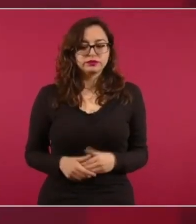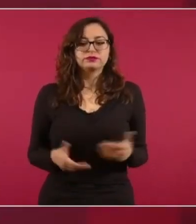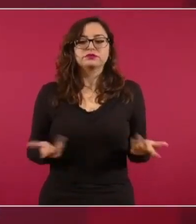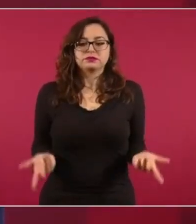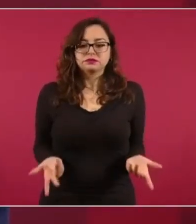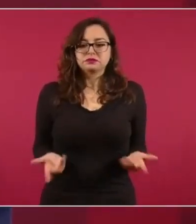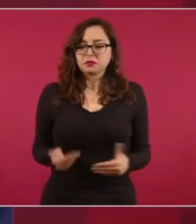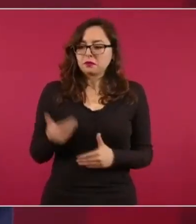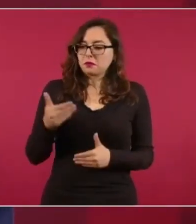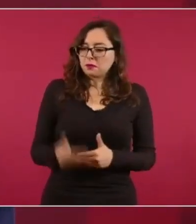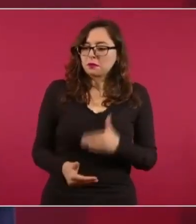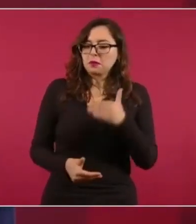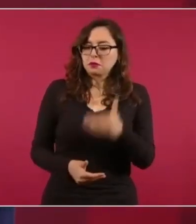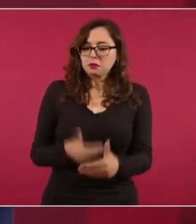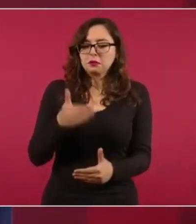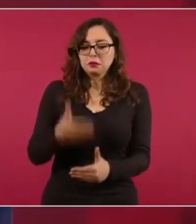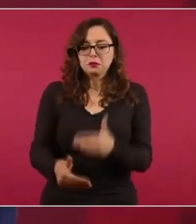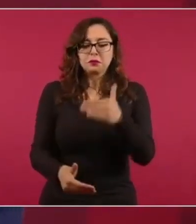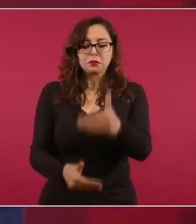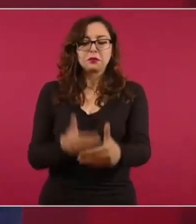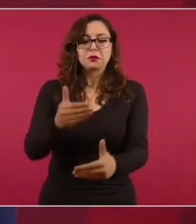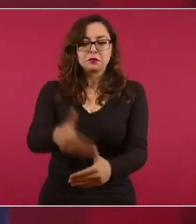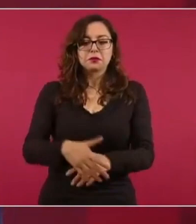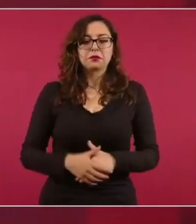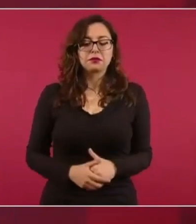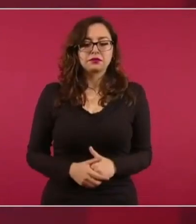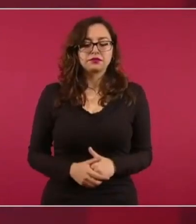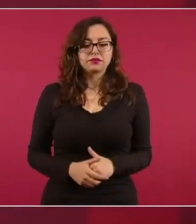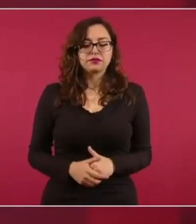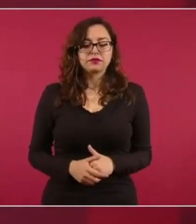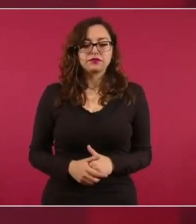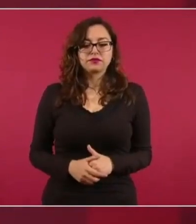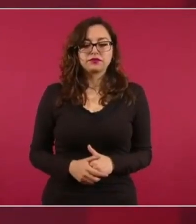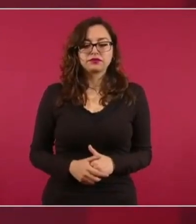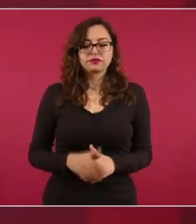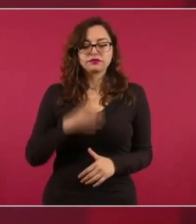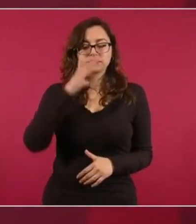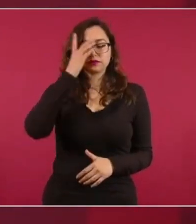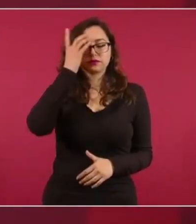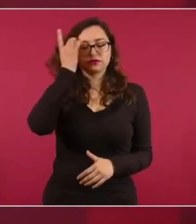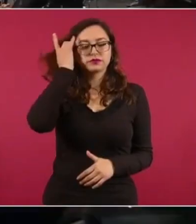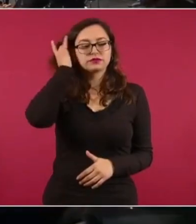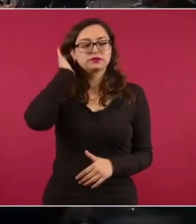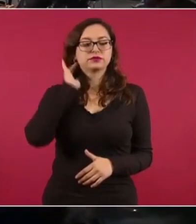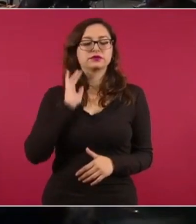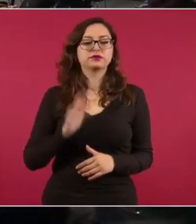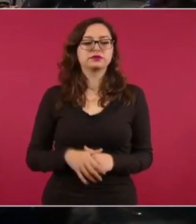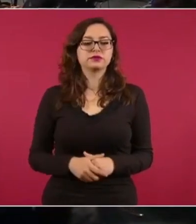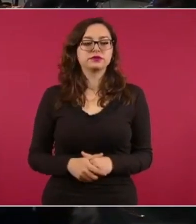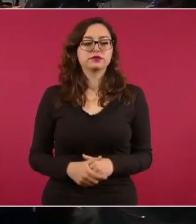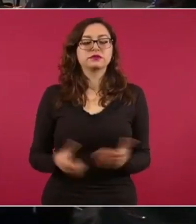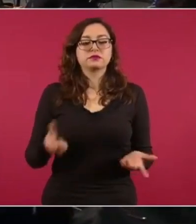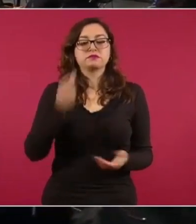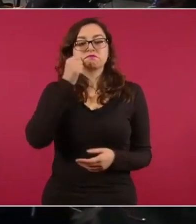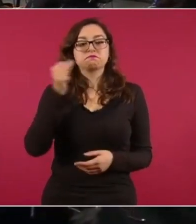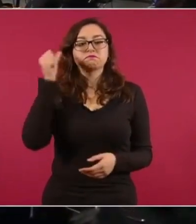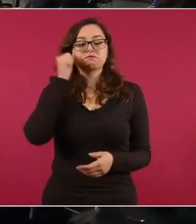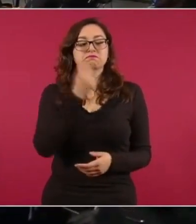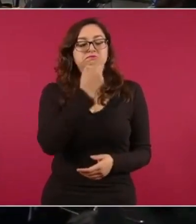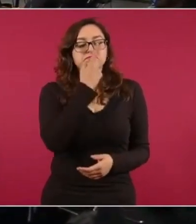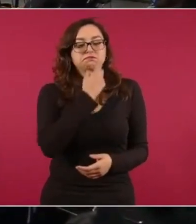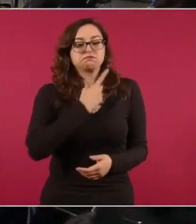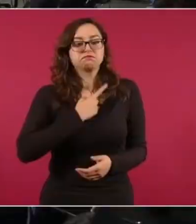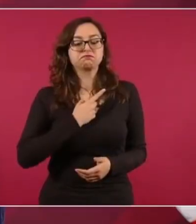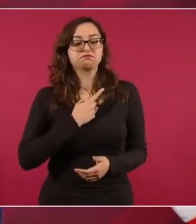Vamos avanzando. Por eso también ayer que me preguntaron que si íbamos a presentar una